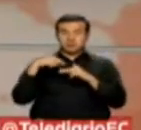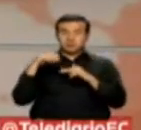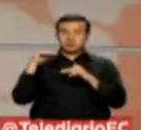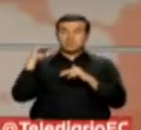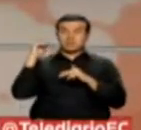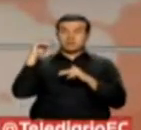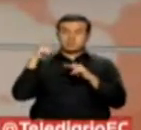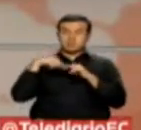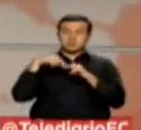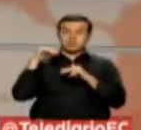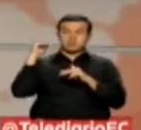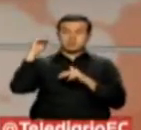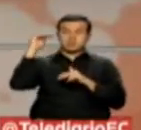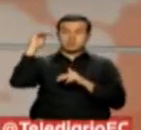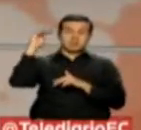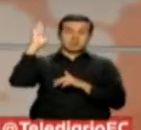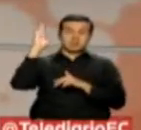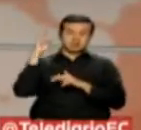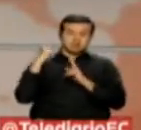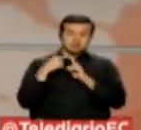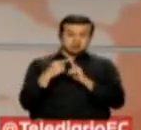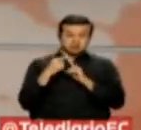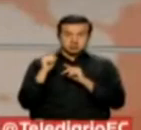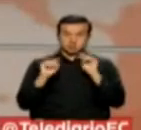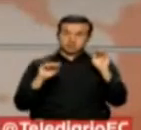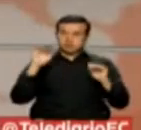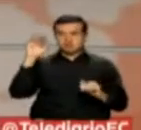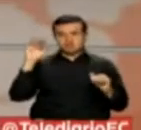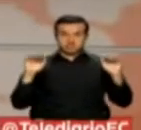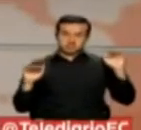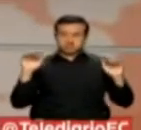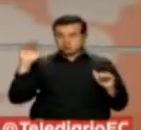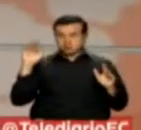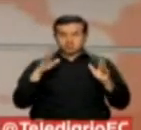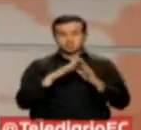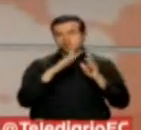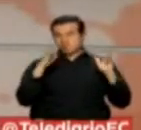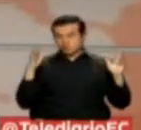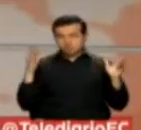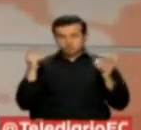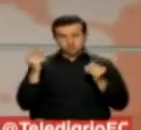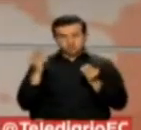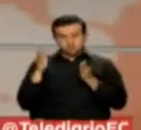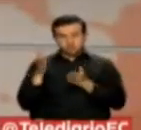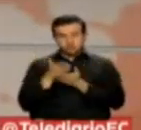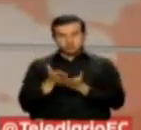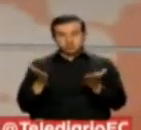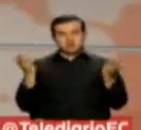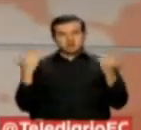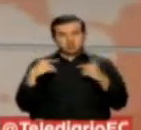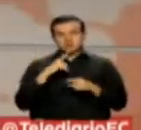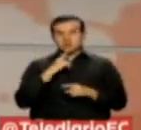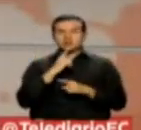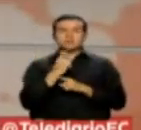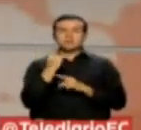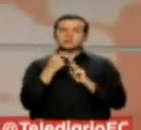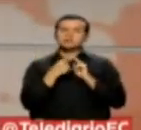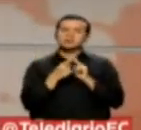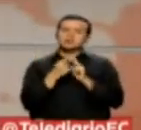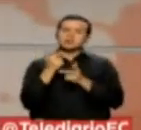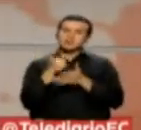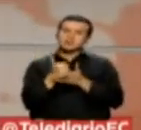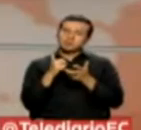nos pasamos la meta mensual, pero en realidad, bueno... Ahora, hay que responder a la demanda, así es. Así es, y mire, son préstamos que